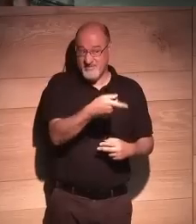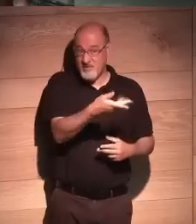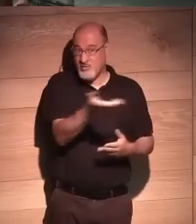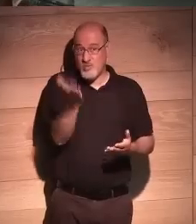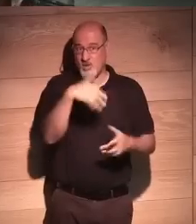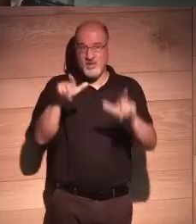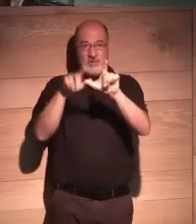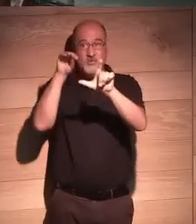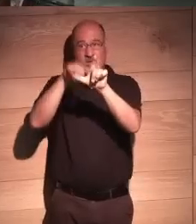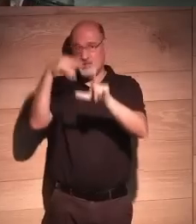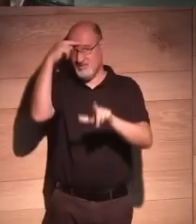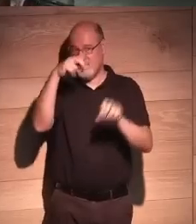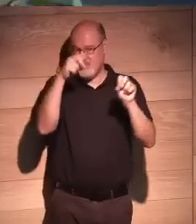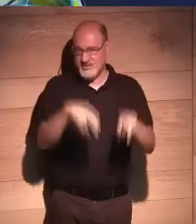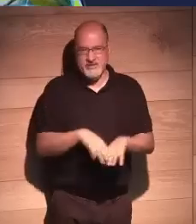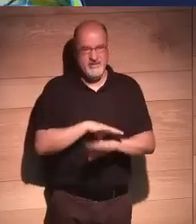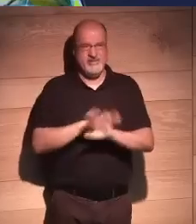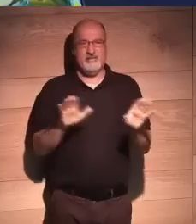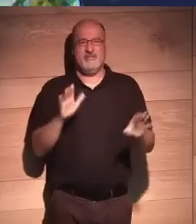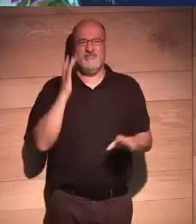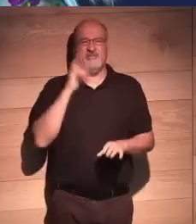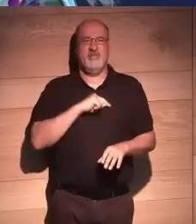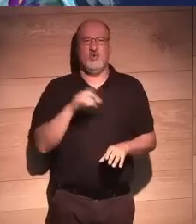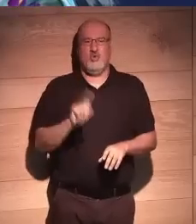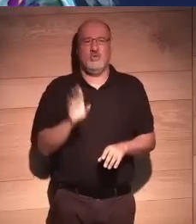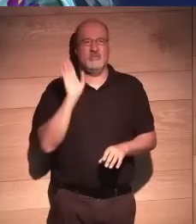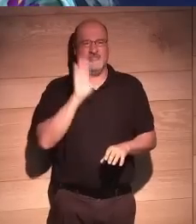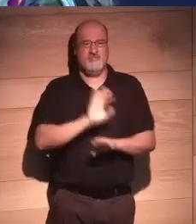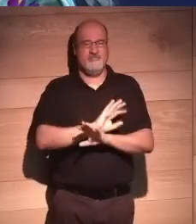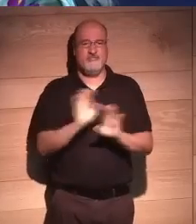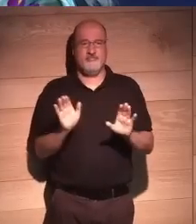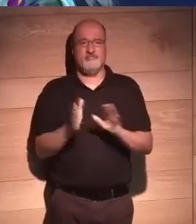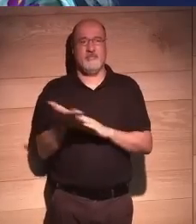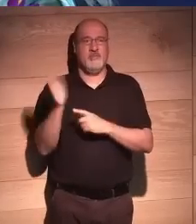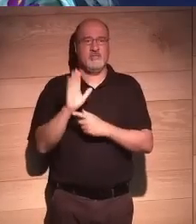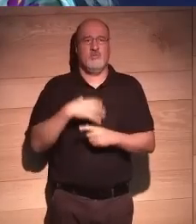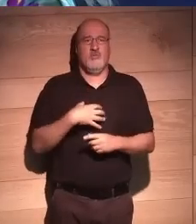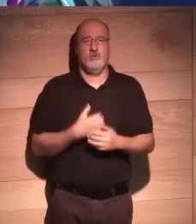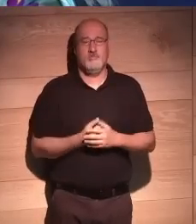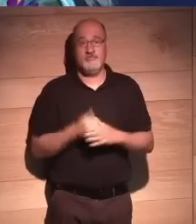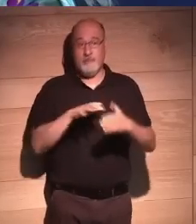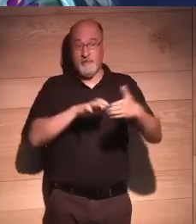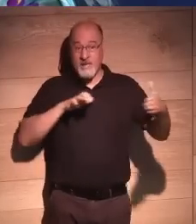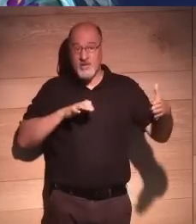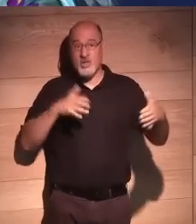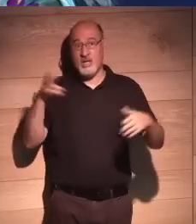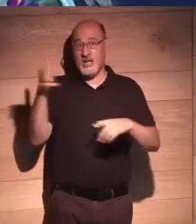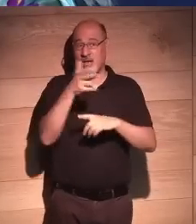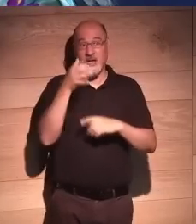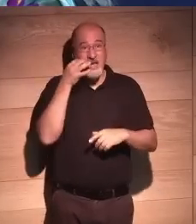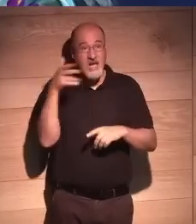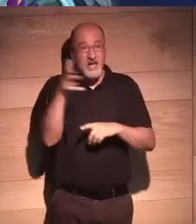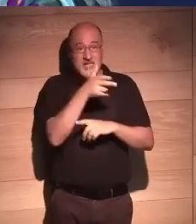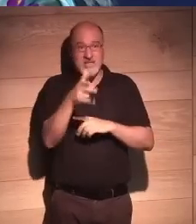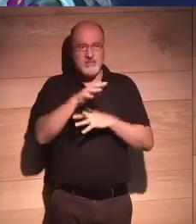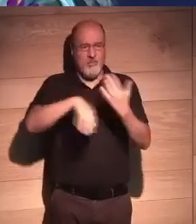una pantalla, yo creo que ya eso resulta indigno, o sea, me parece impresentable. Y la mayoría de los realities consisten en